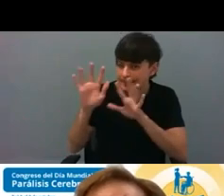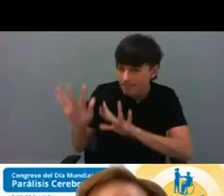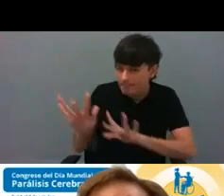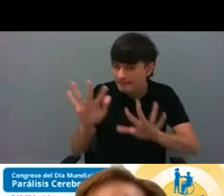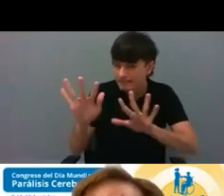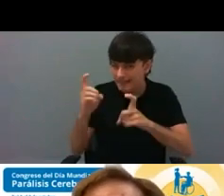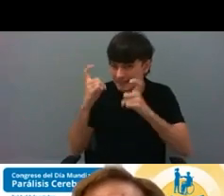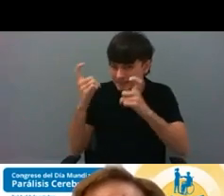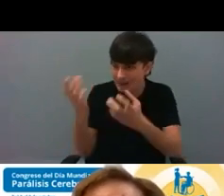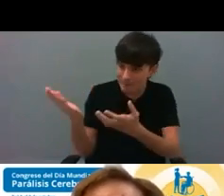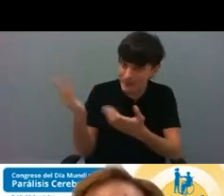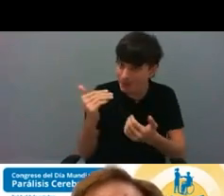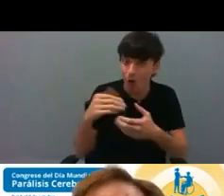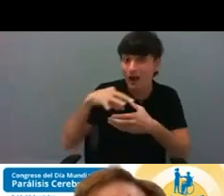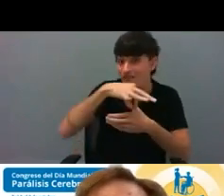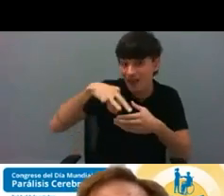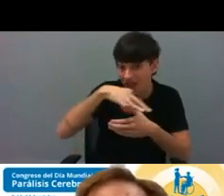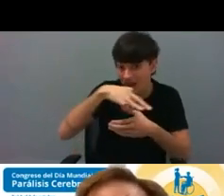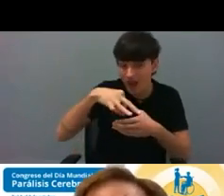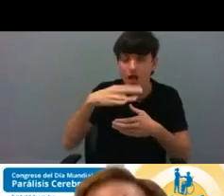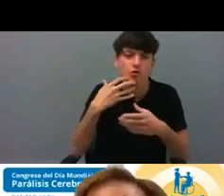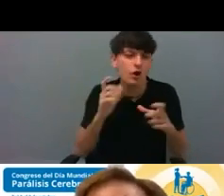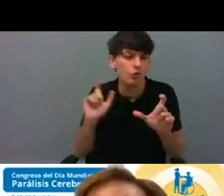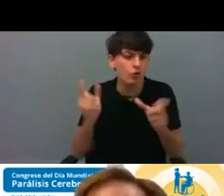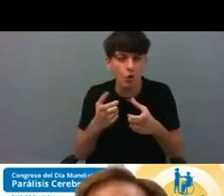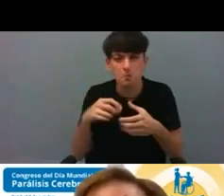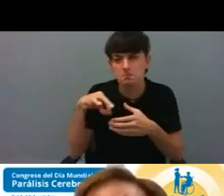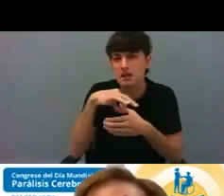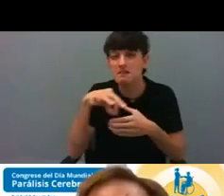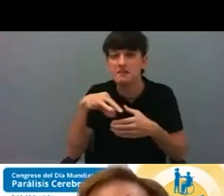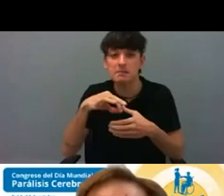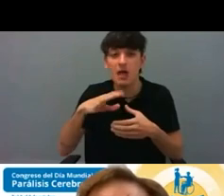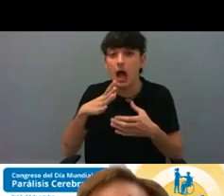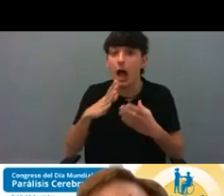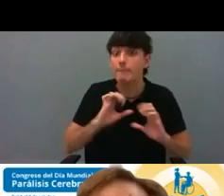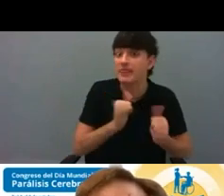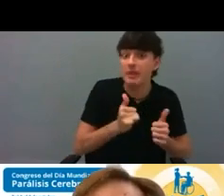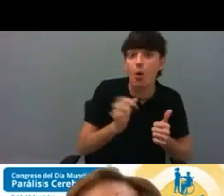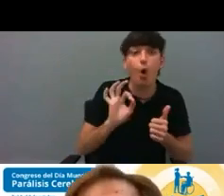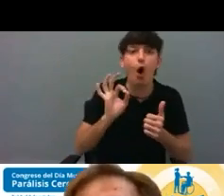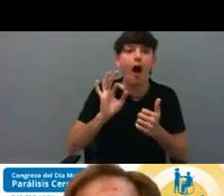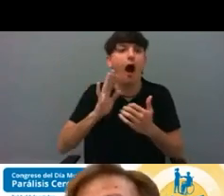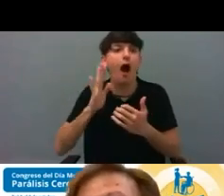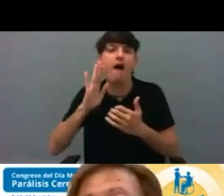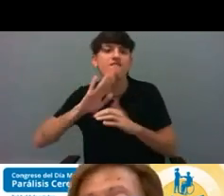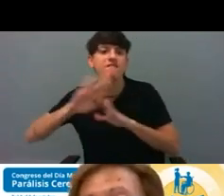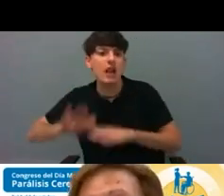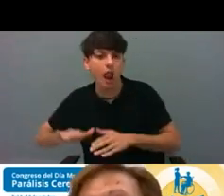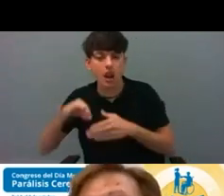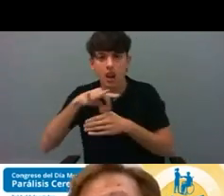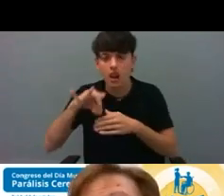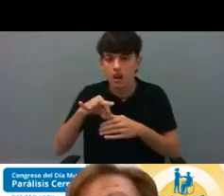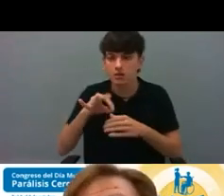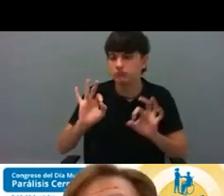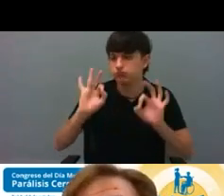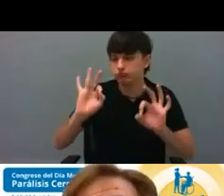el incentivo de tomarse en una reunión un café al final o al principio, pues para que no se pierda